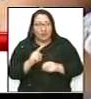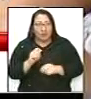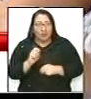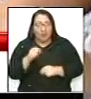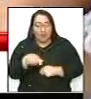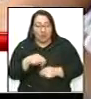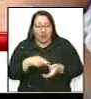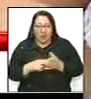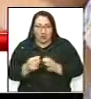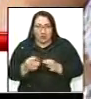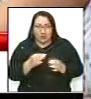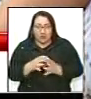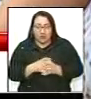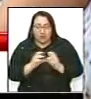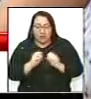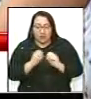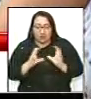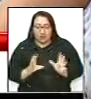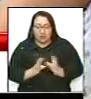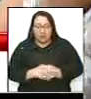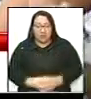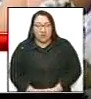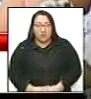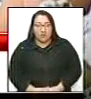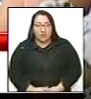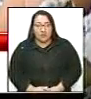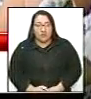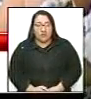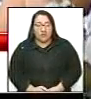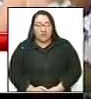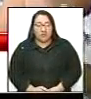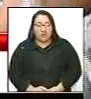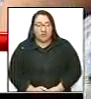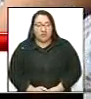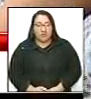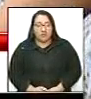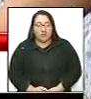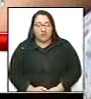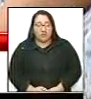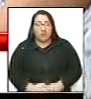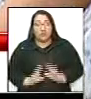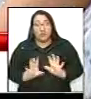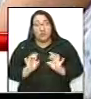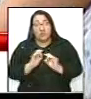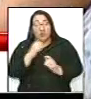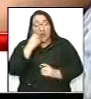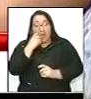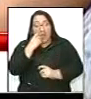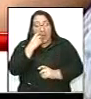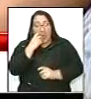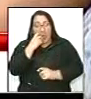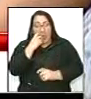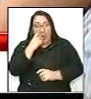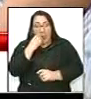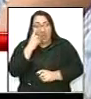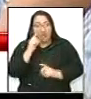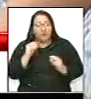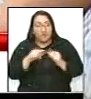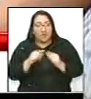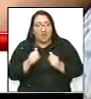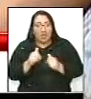aquí hay que establecer claro que lo que finalmente se está viendo, por si acaso, por si alguien está siguiendo, ¿no?,